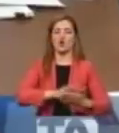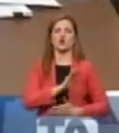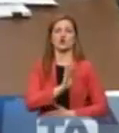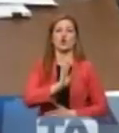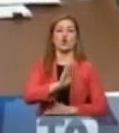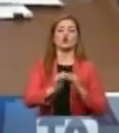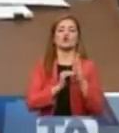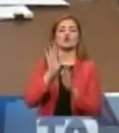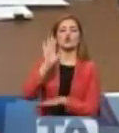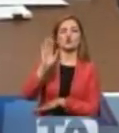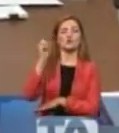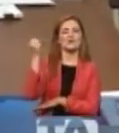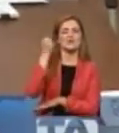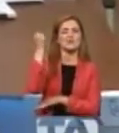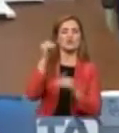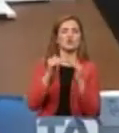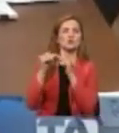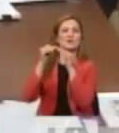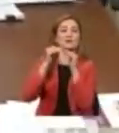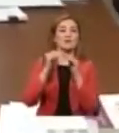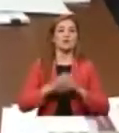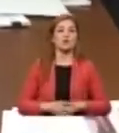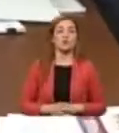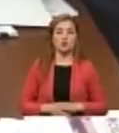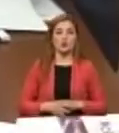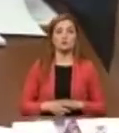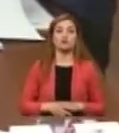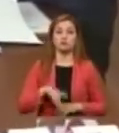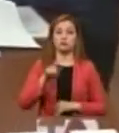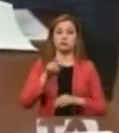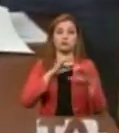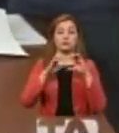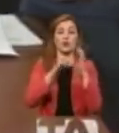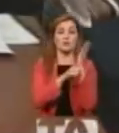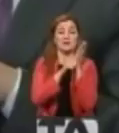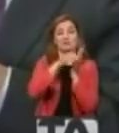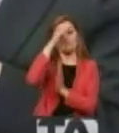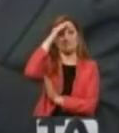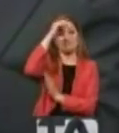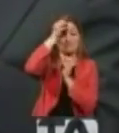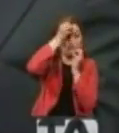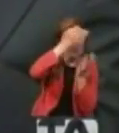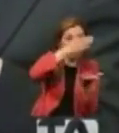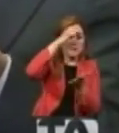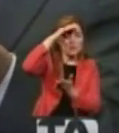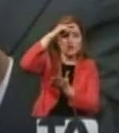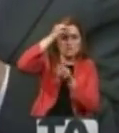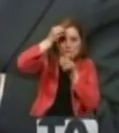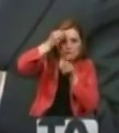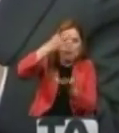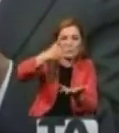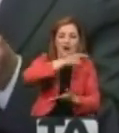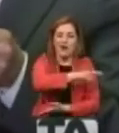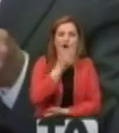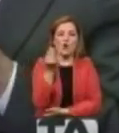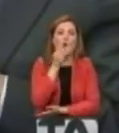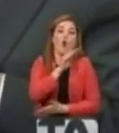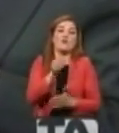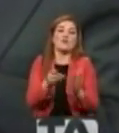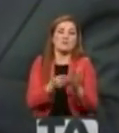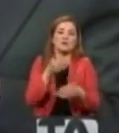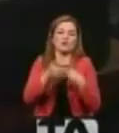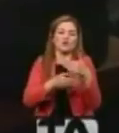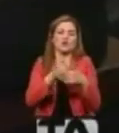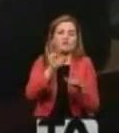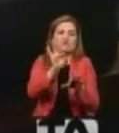derecho a la igualdad de estos jóvenes. De esta forma, se deberá comunicar al Ministerio del Interior y a la policía que los jóvenes deben reingresar al